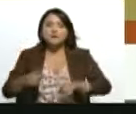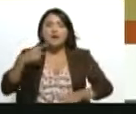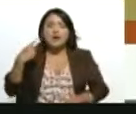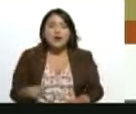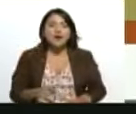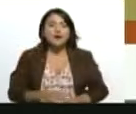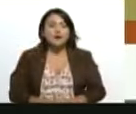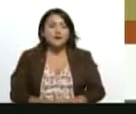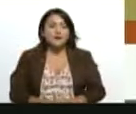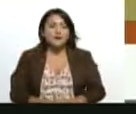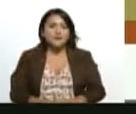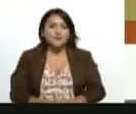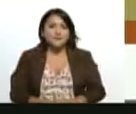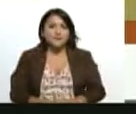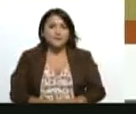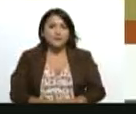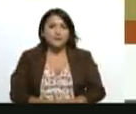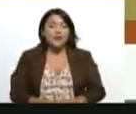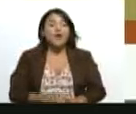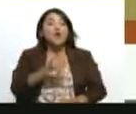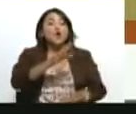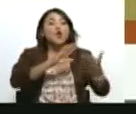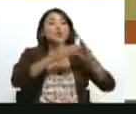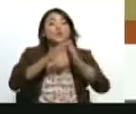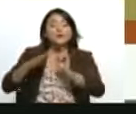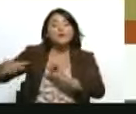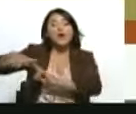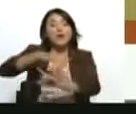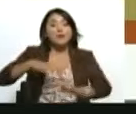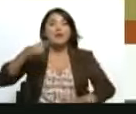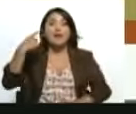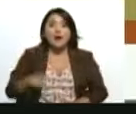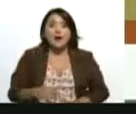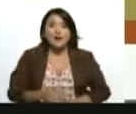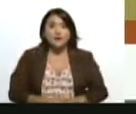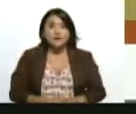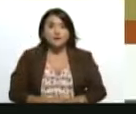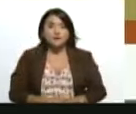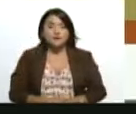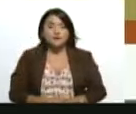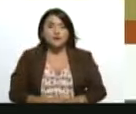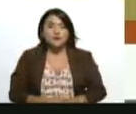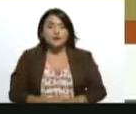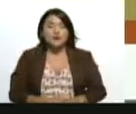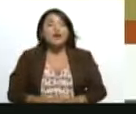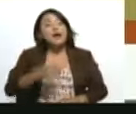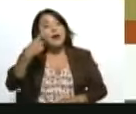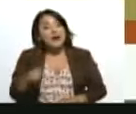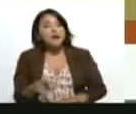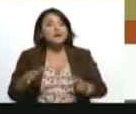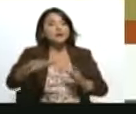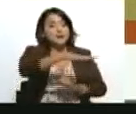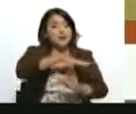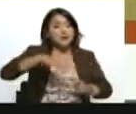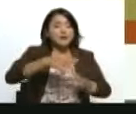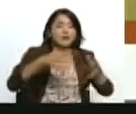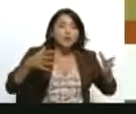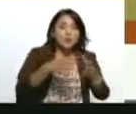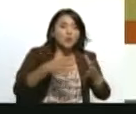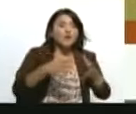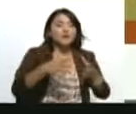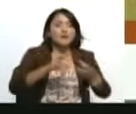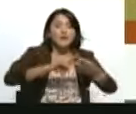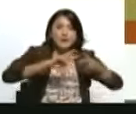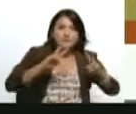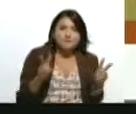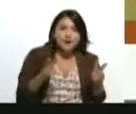comunidades, ¿verdad? O pueden converger varias comunidades. El jefe del cuadrante de paz debe tener los